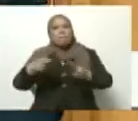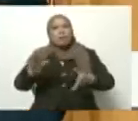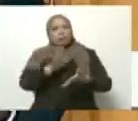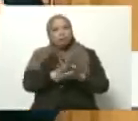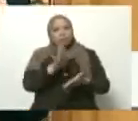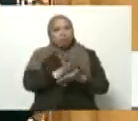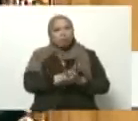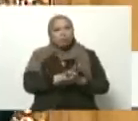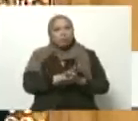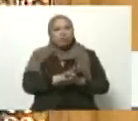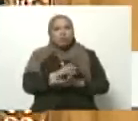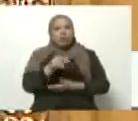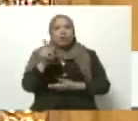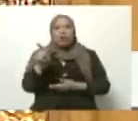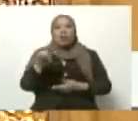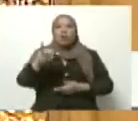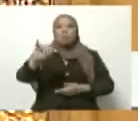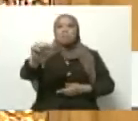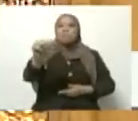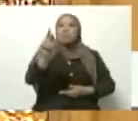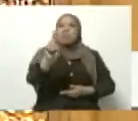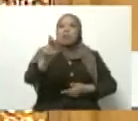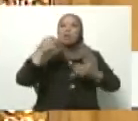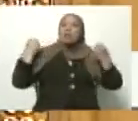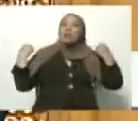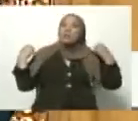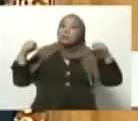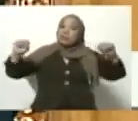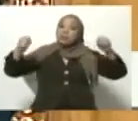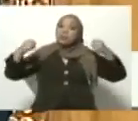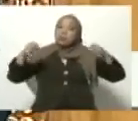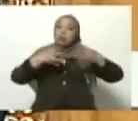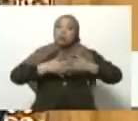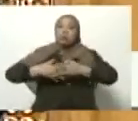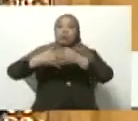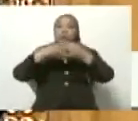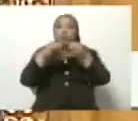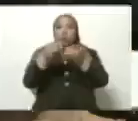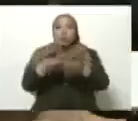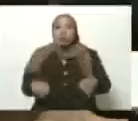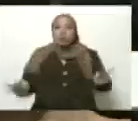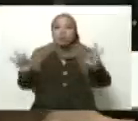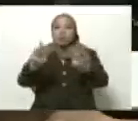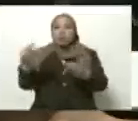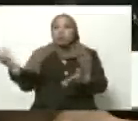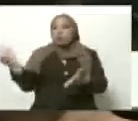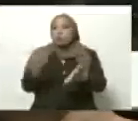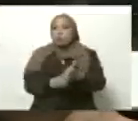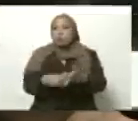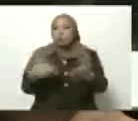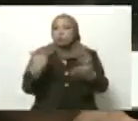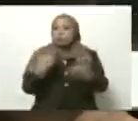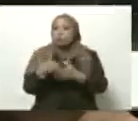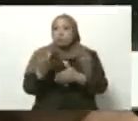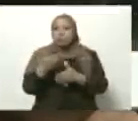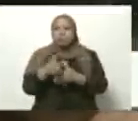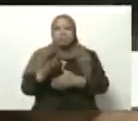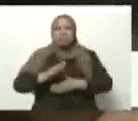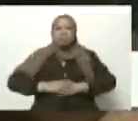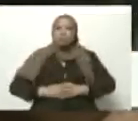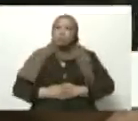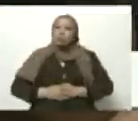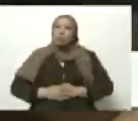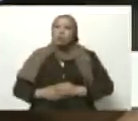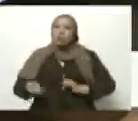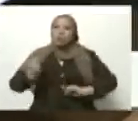el TIAR solo puede ser aplicado si el Consejo de Seguridad de las Naciones Unidas lo aprobara. Nada de eso le iba a importar a ellos. Ellos iban a usar el TIAR